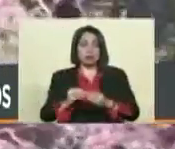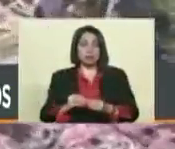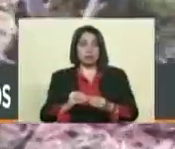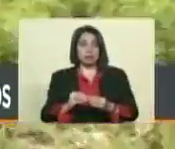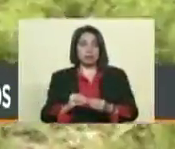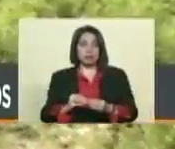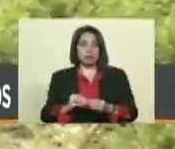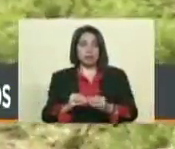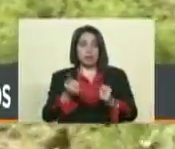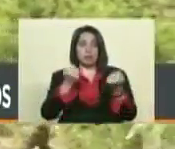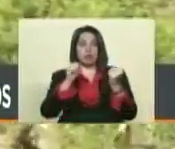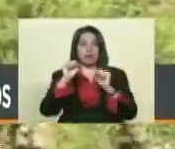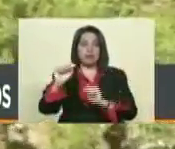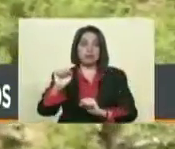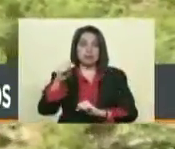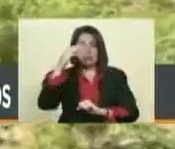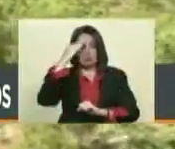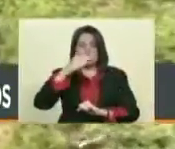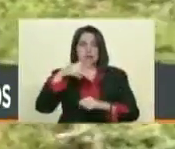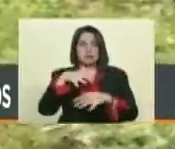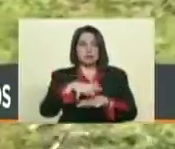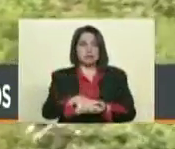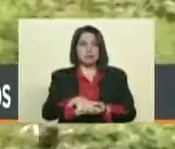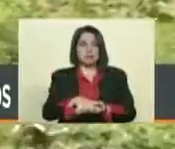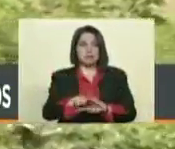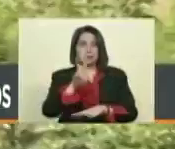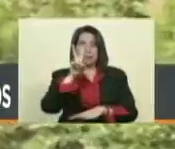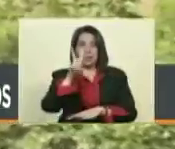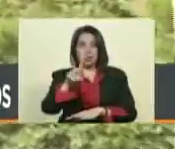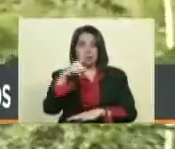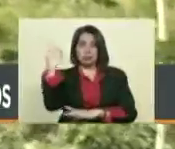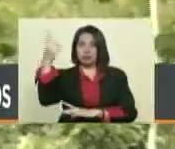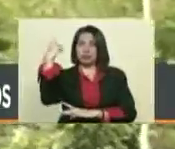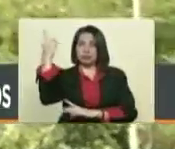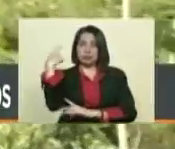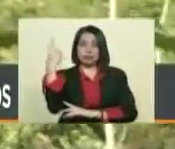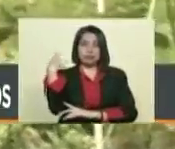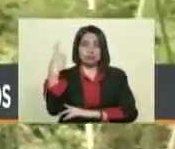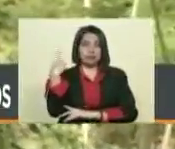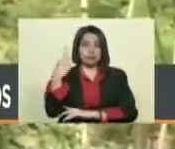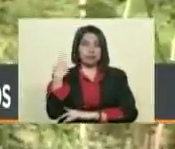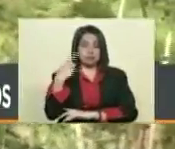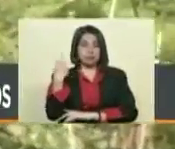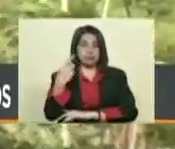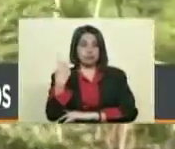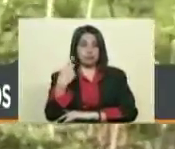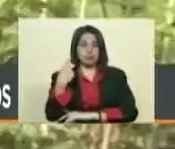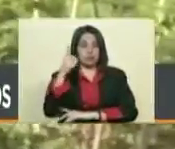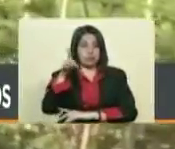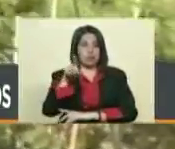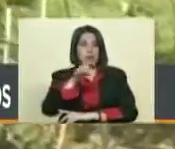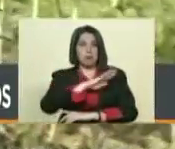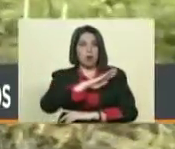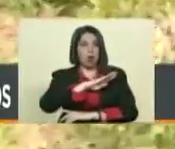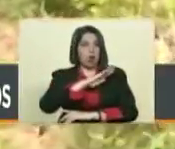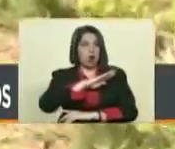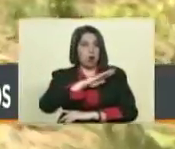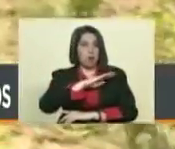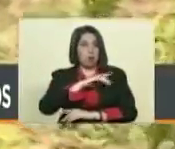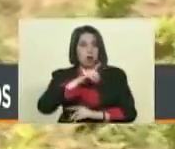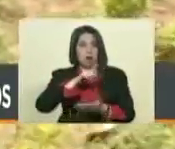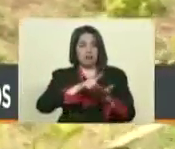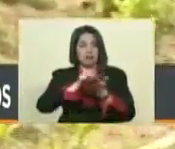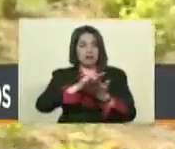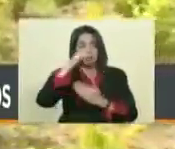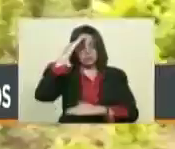integral. Tenemos así también 2 helicópteros, también perteneciente a nuestra Fuerza Armada. Aquí estamos